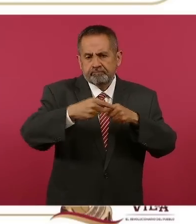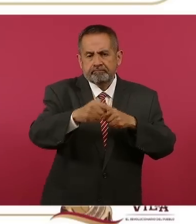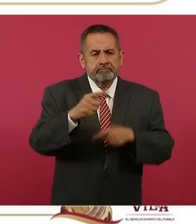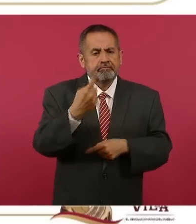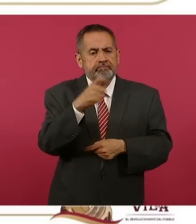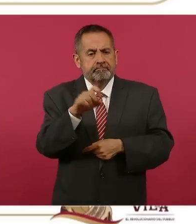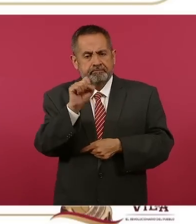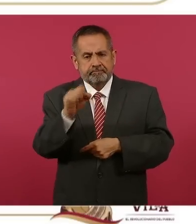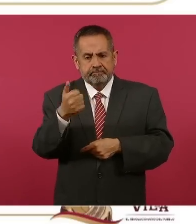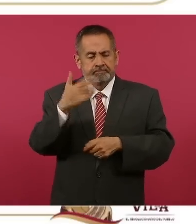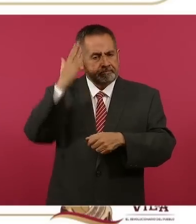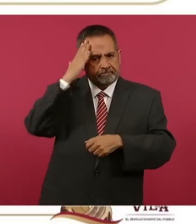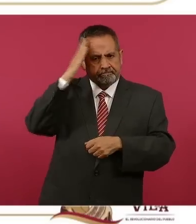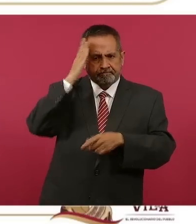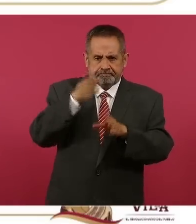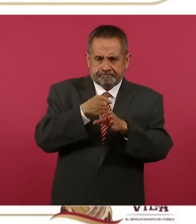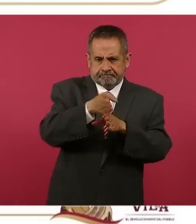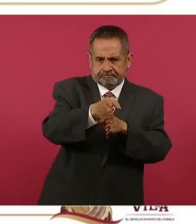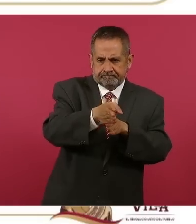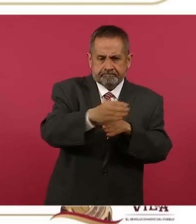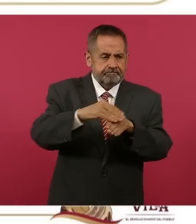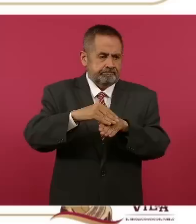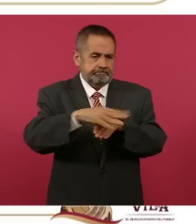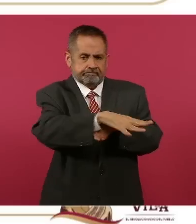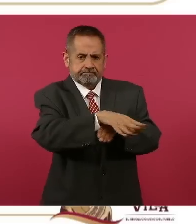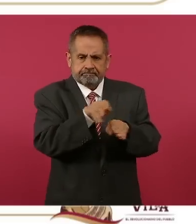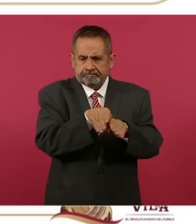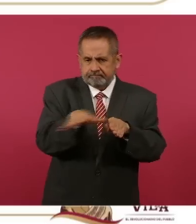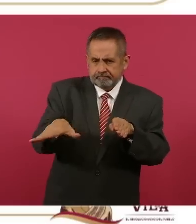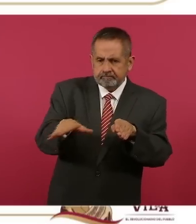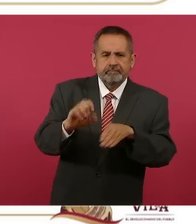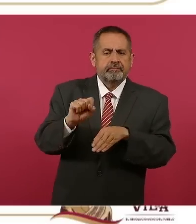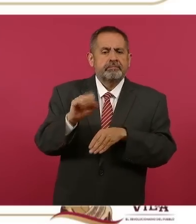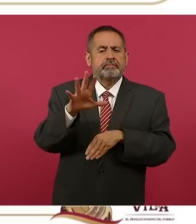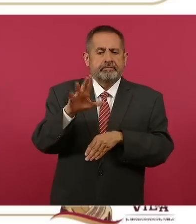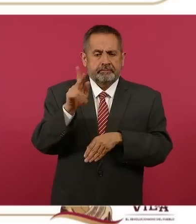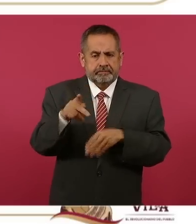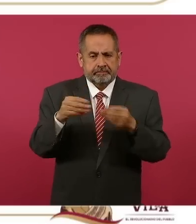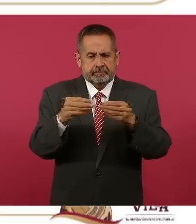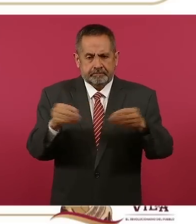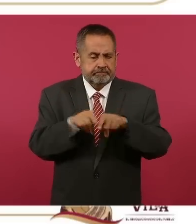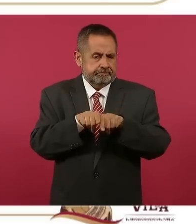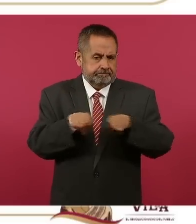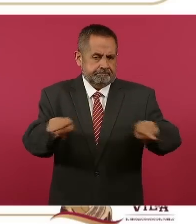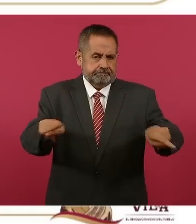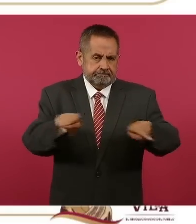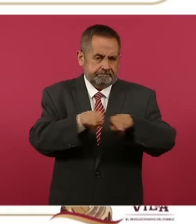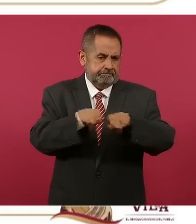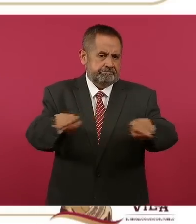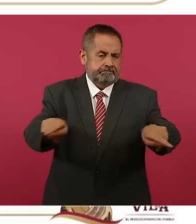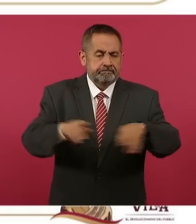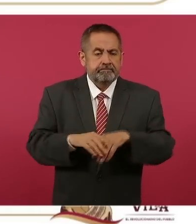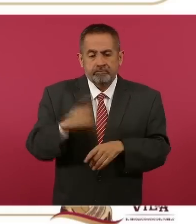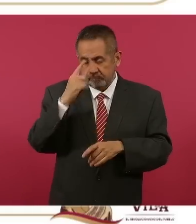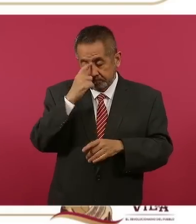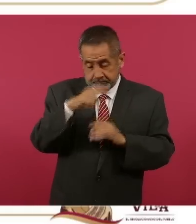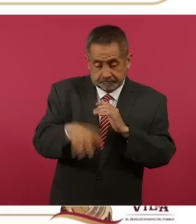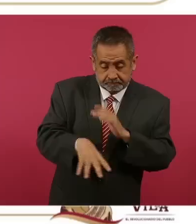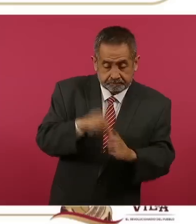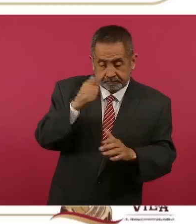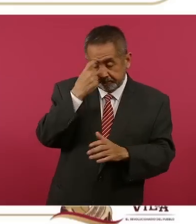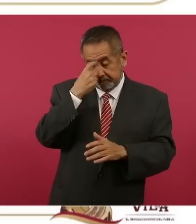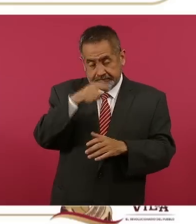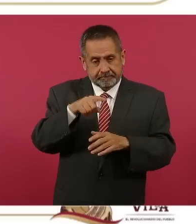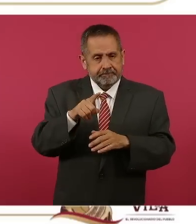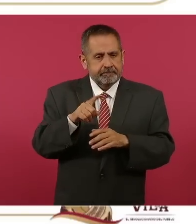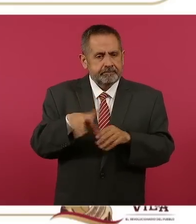166 de línea principal y 75 kilómetros de ramales. La obra de toma, que es donde se extrae el agua para llevarla por el